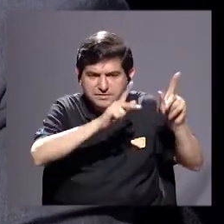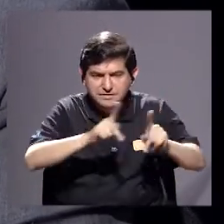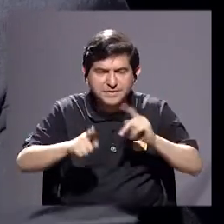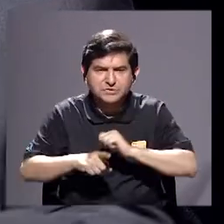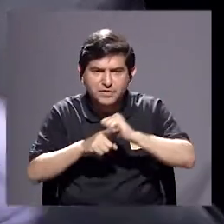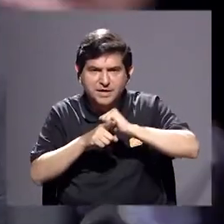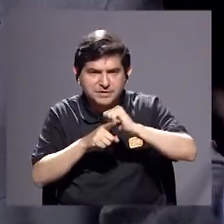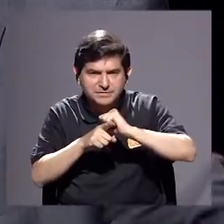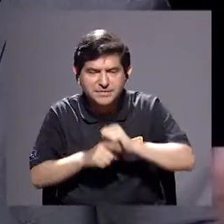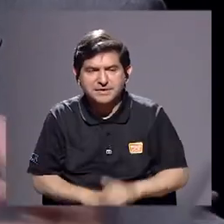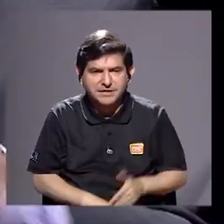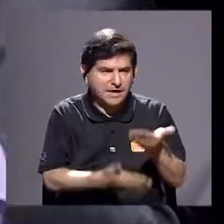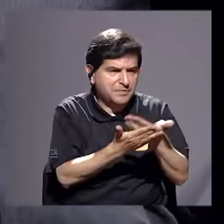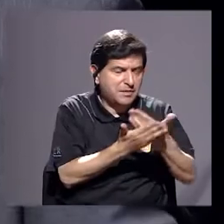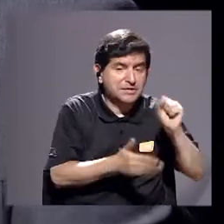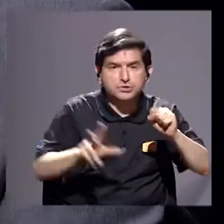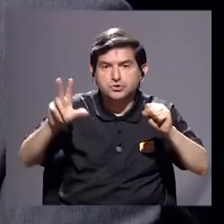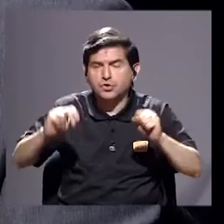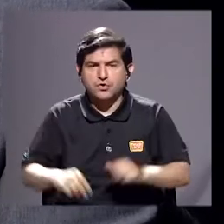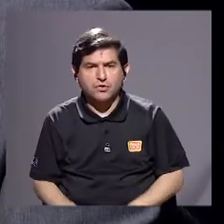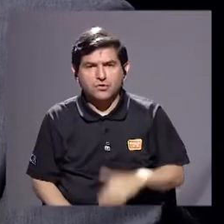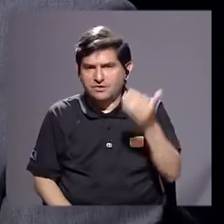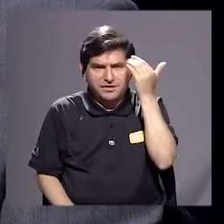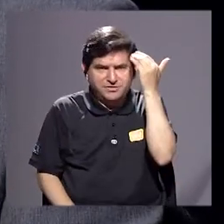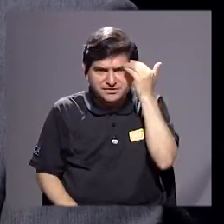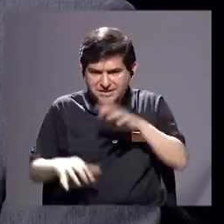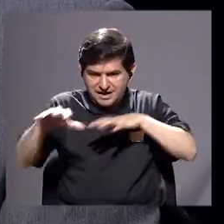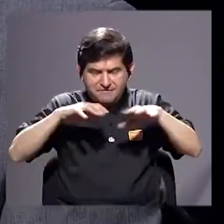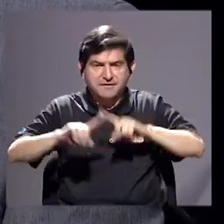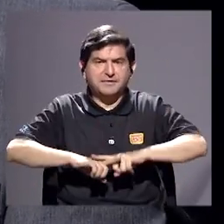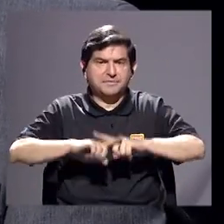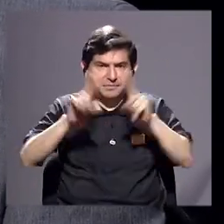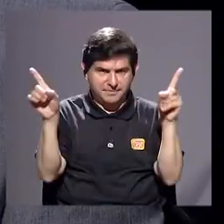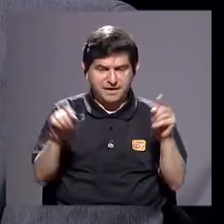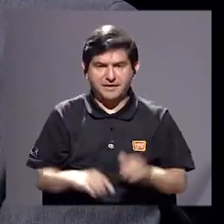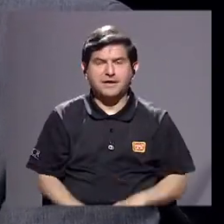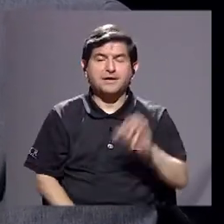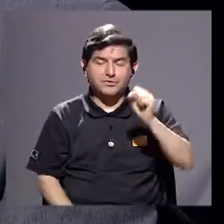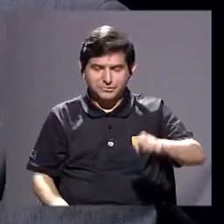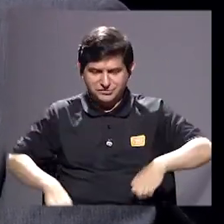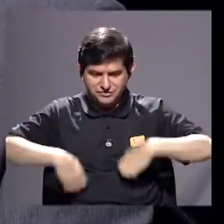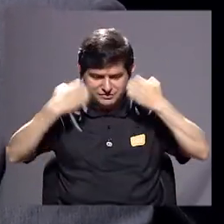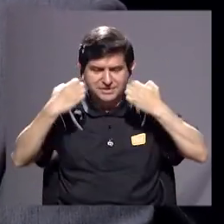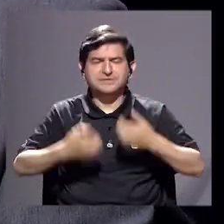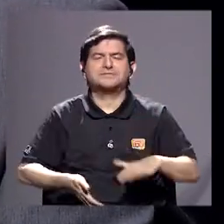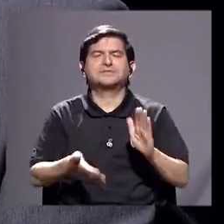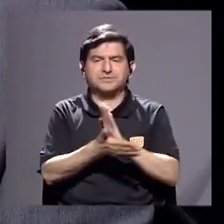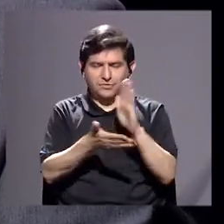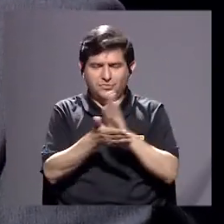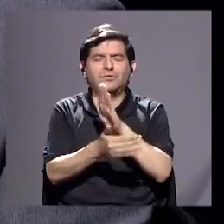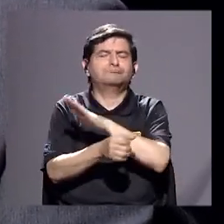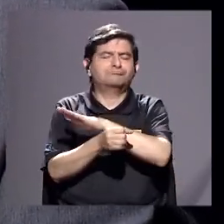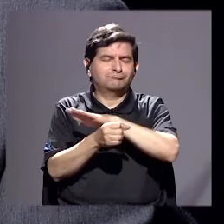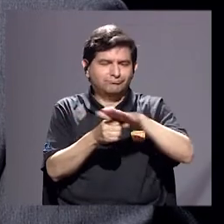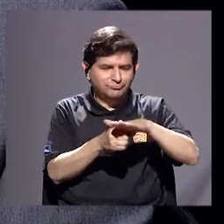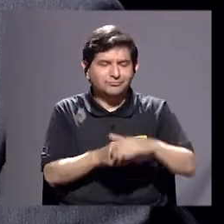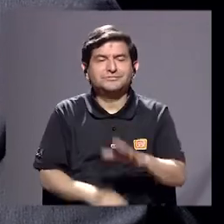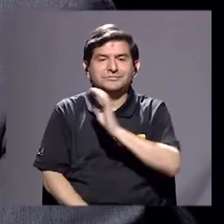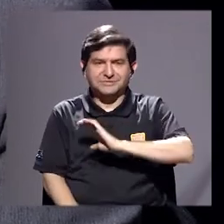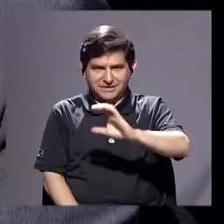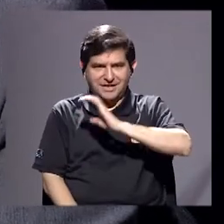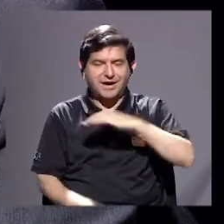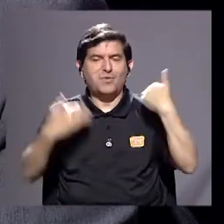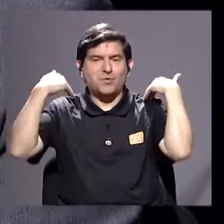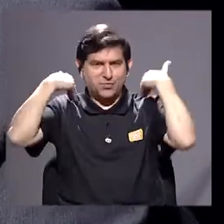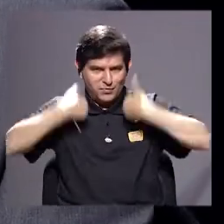que han practicado simulacros y otros no y nuevos veces la reacción sin embargo si existe amplia documentación sobre el comportamiento